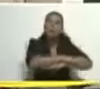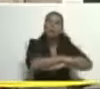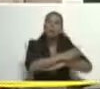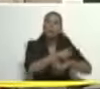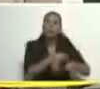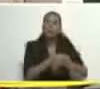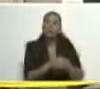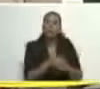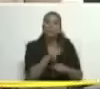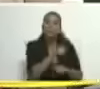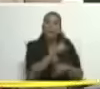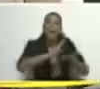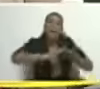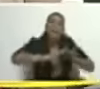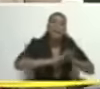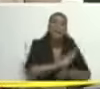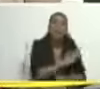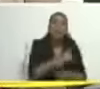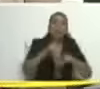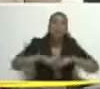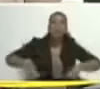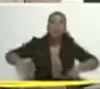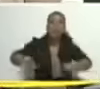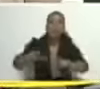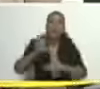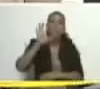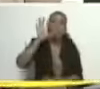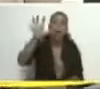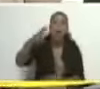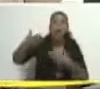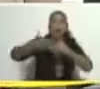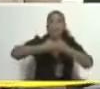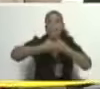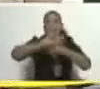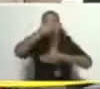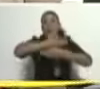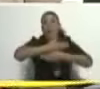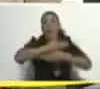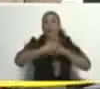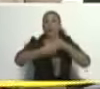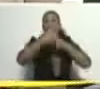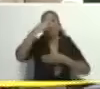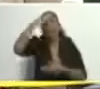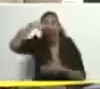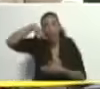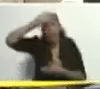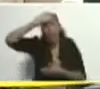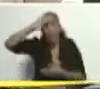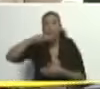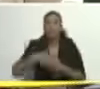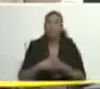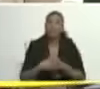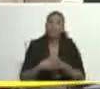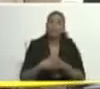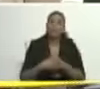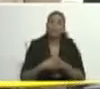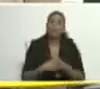el genocidio y el bloqueo contra Cuba, y el